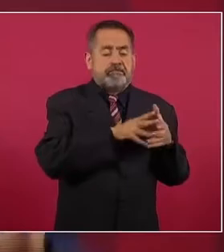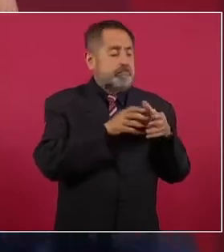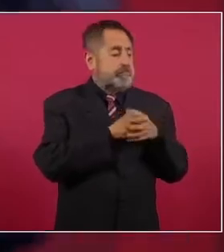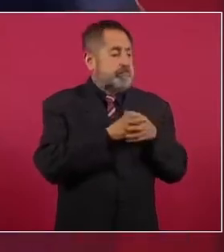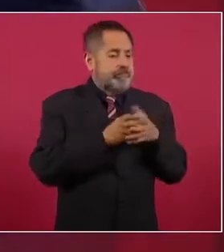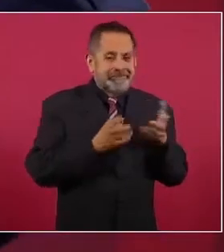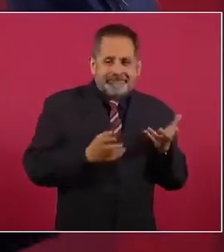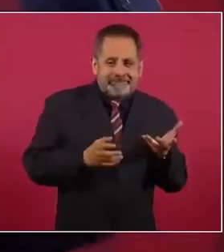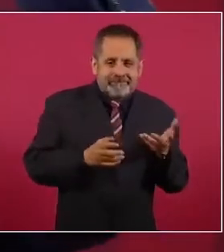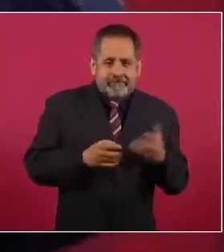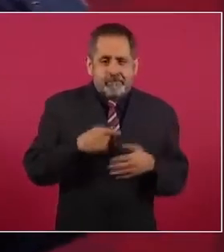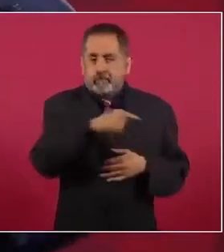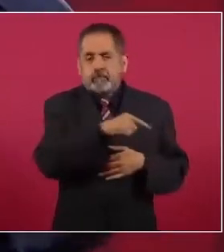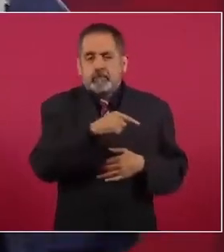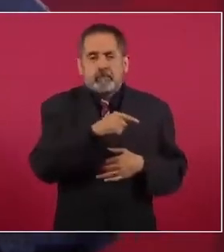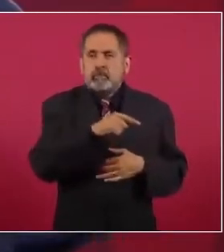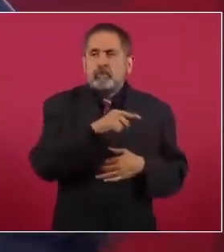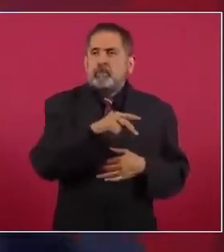y no quieren